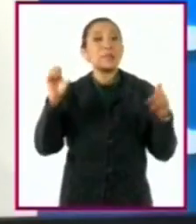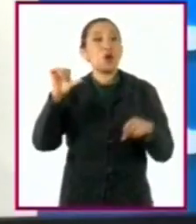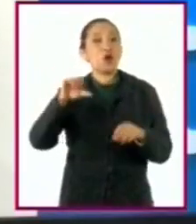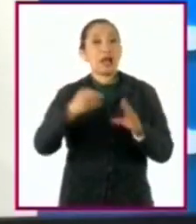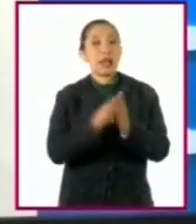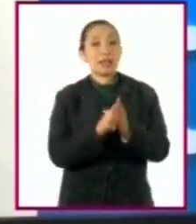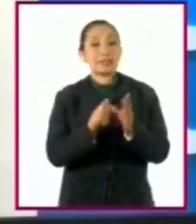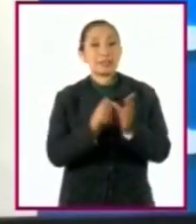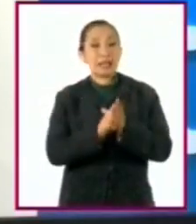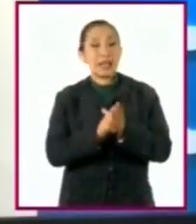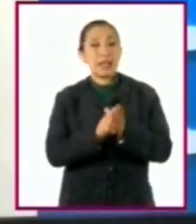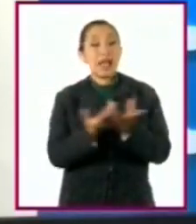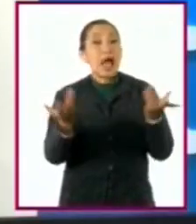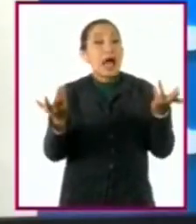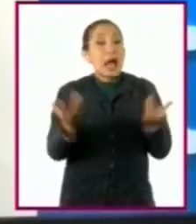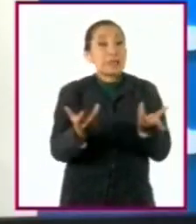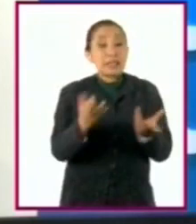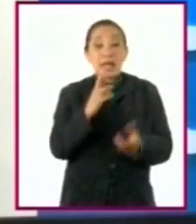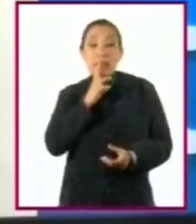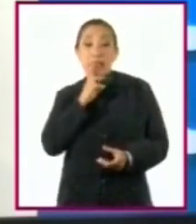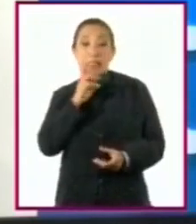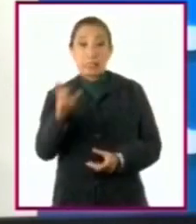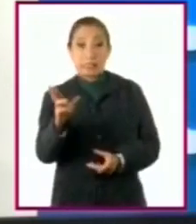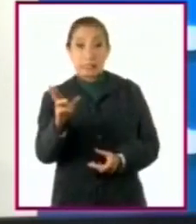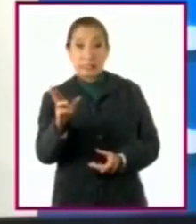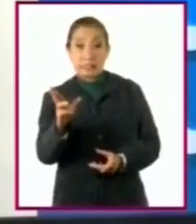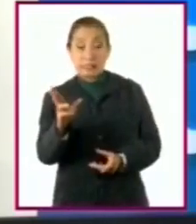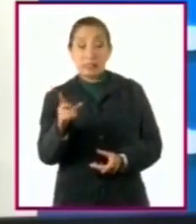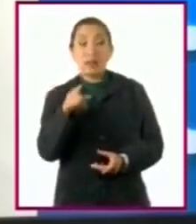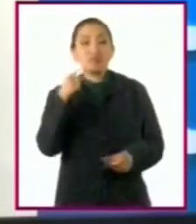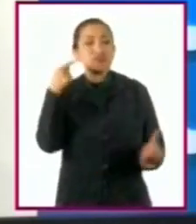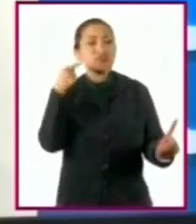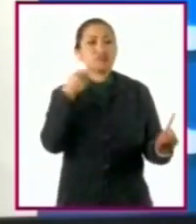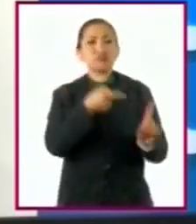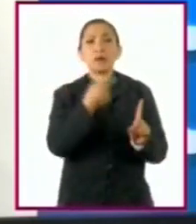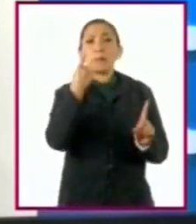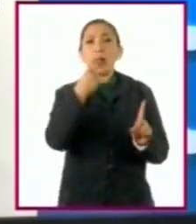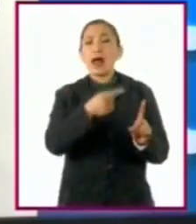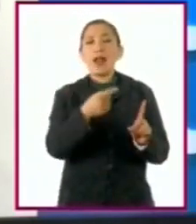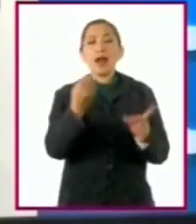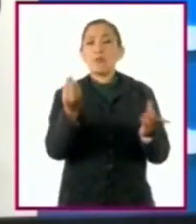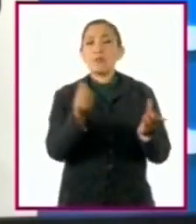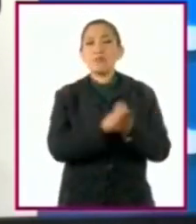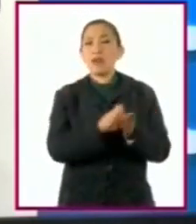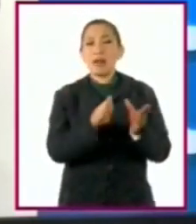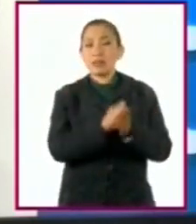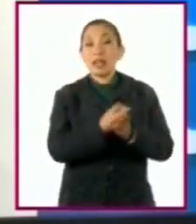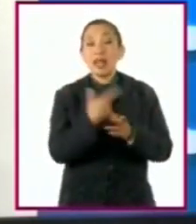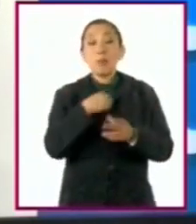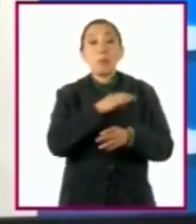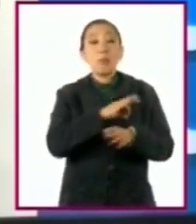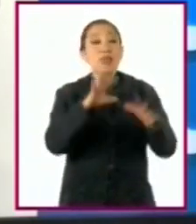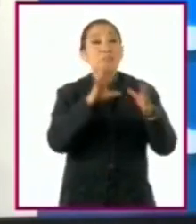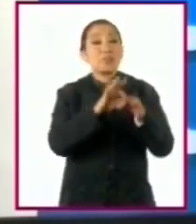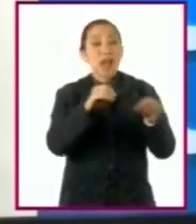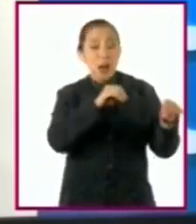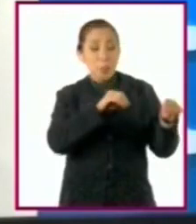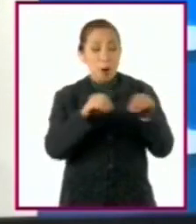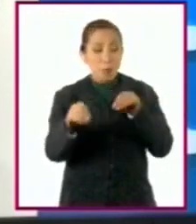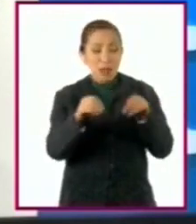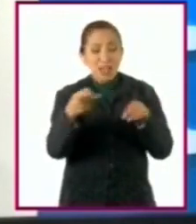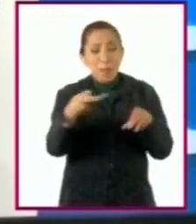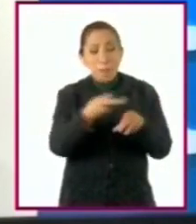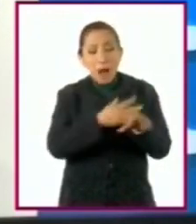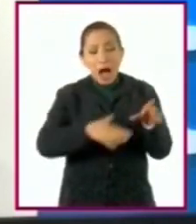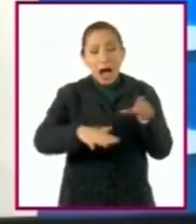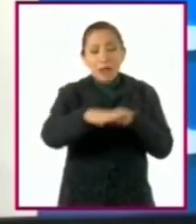sesión de hoy es Acción-Reacción, y el propósito de este programa es poder explicar los movimientos y